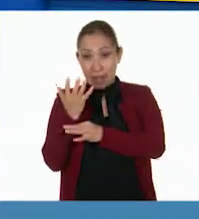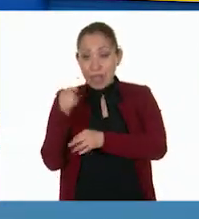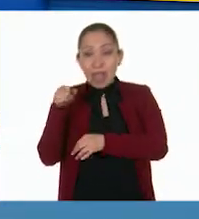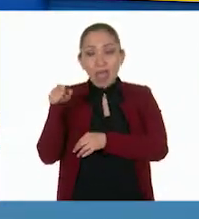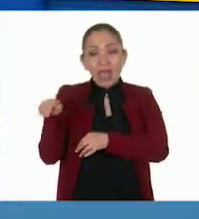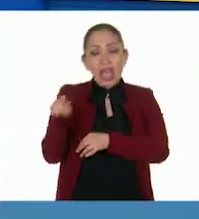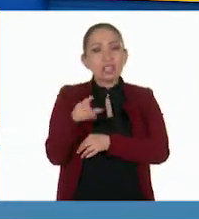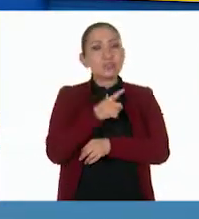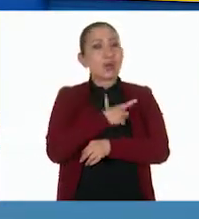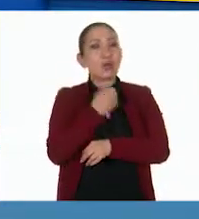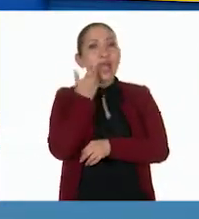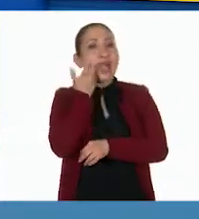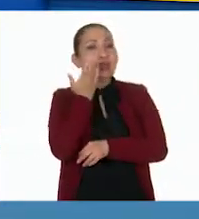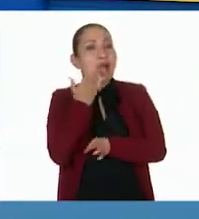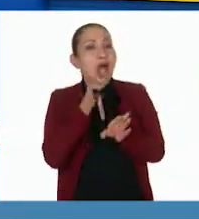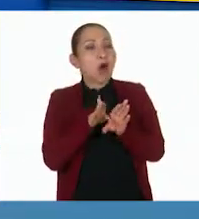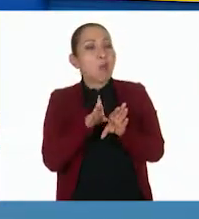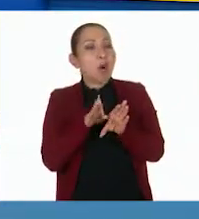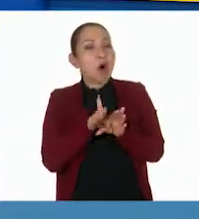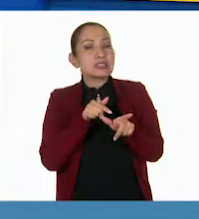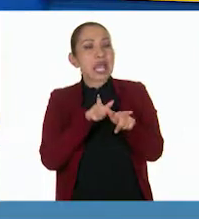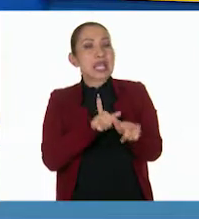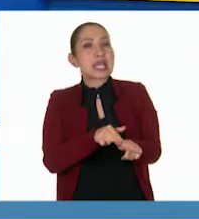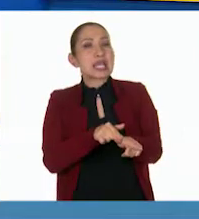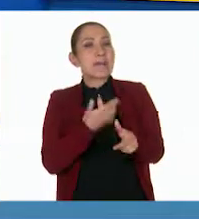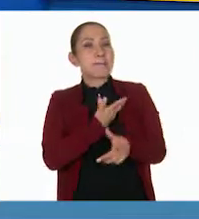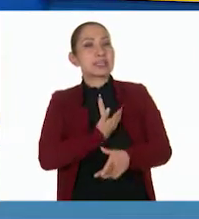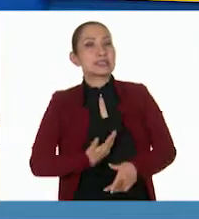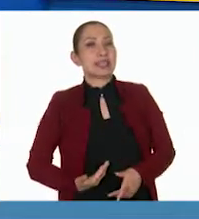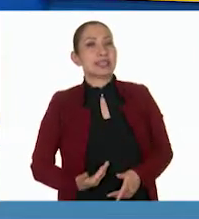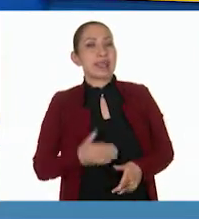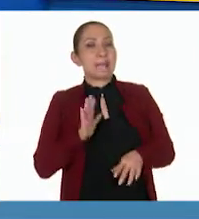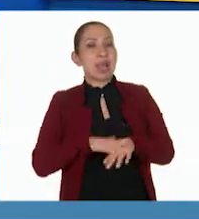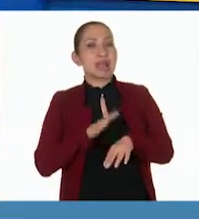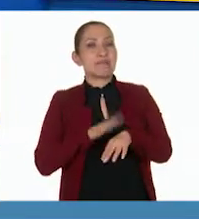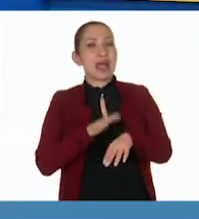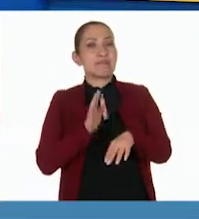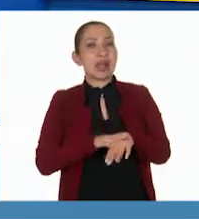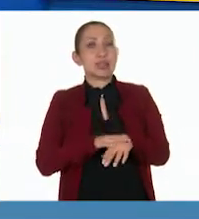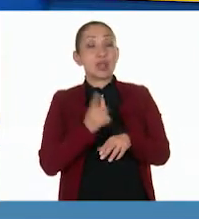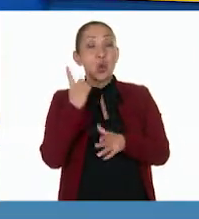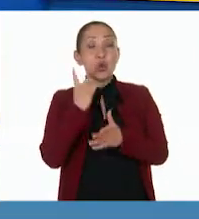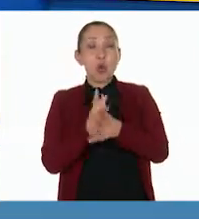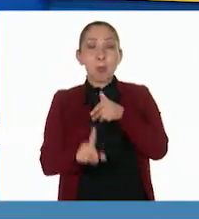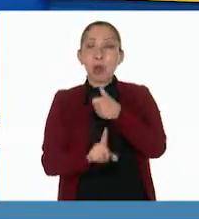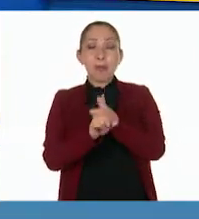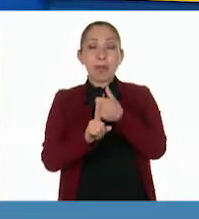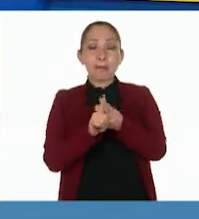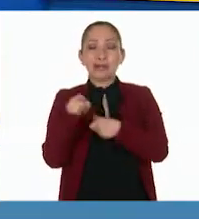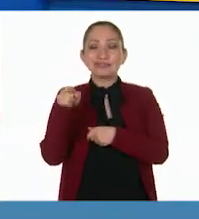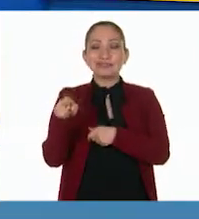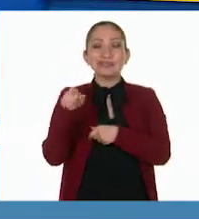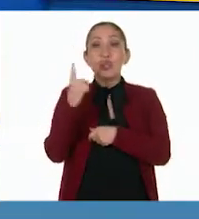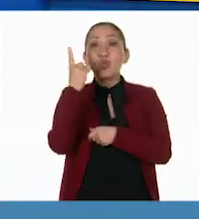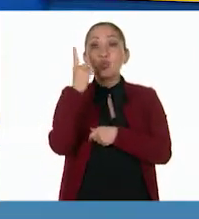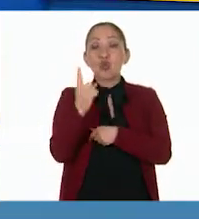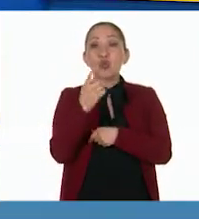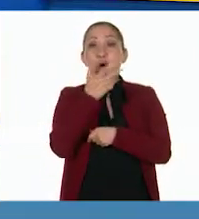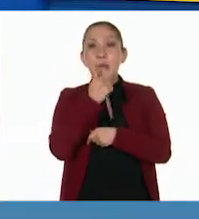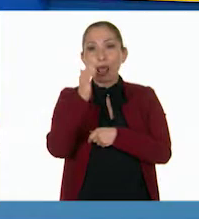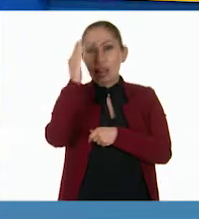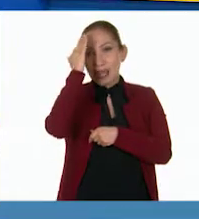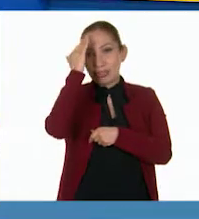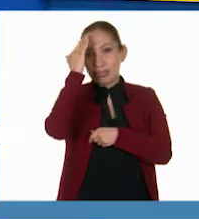él solo estaba buscando una forma de mantenerse en el poder y lo único que se atravesaba en su camino seguía siendo uno de los